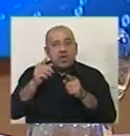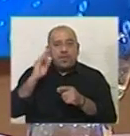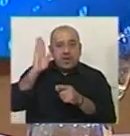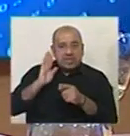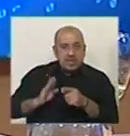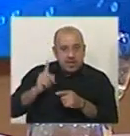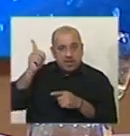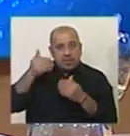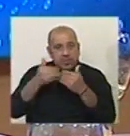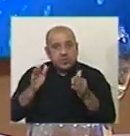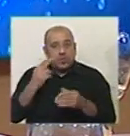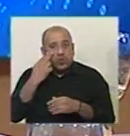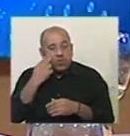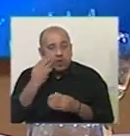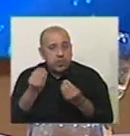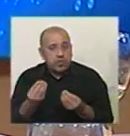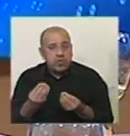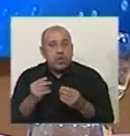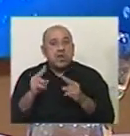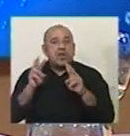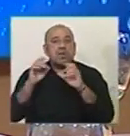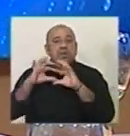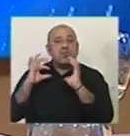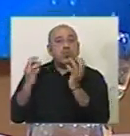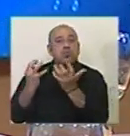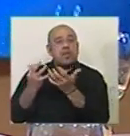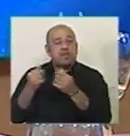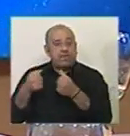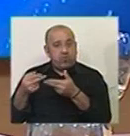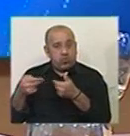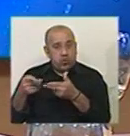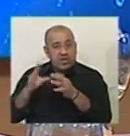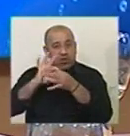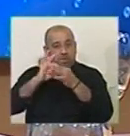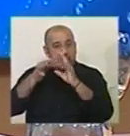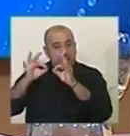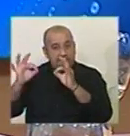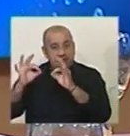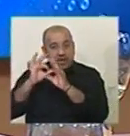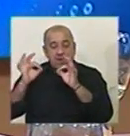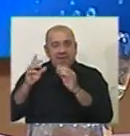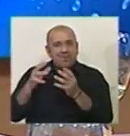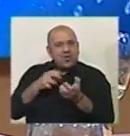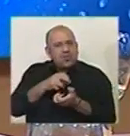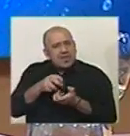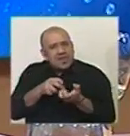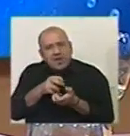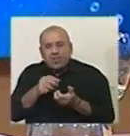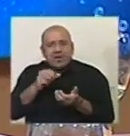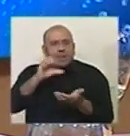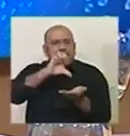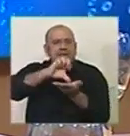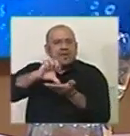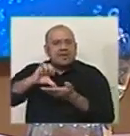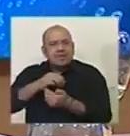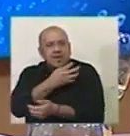sus problemas de gobernabilidad con el Mundial y con las Olimpíadas, sí, en donde es muy complicado para países subdesarrollados justificar